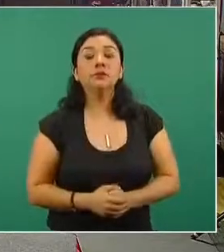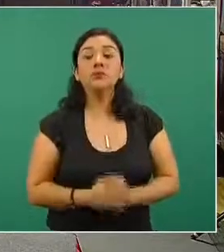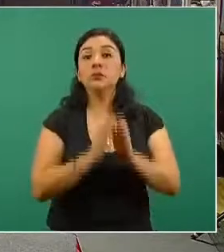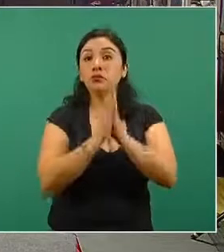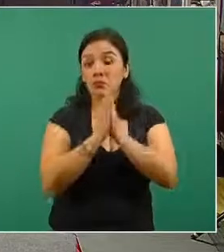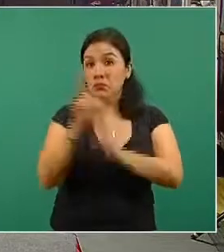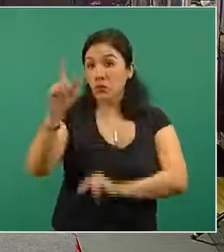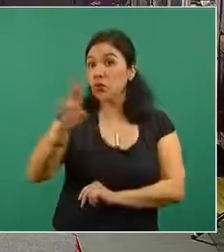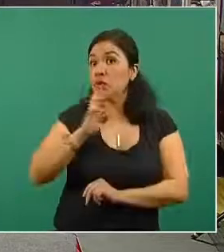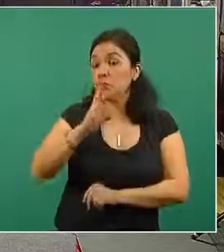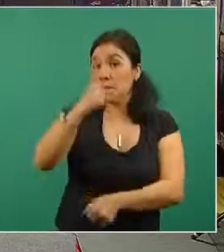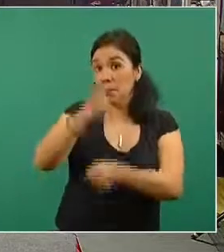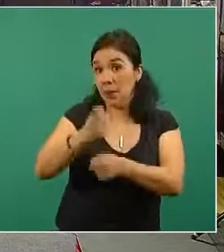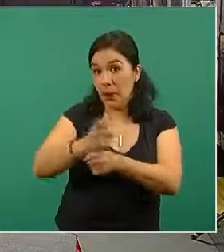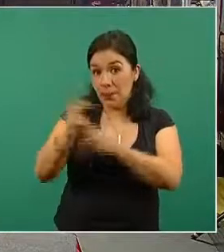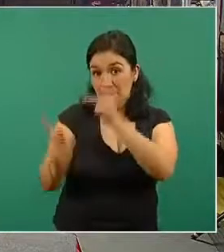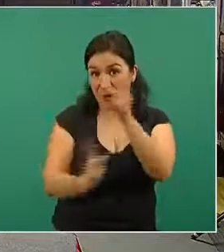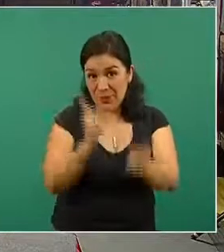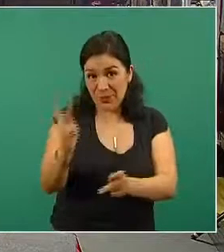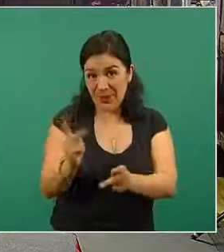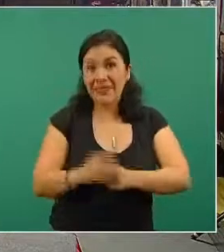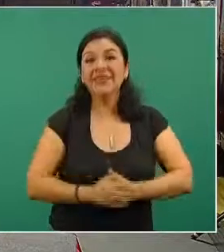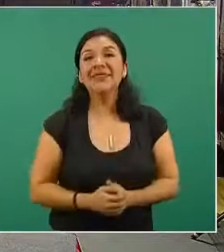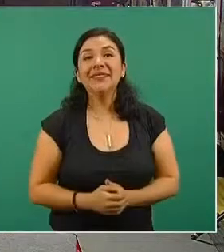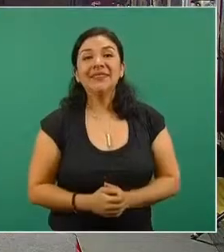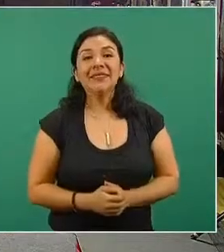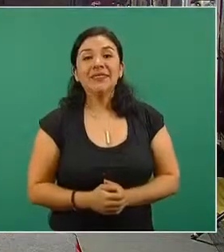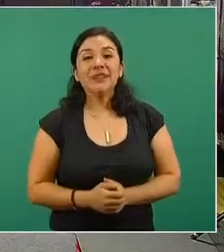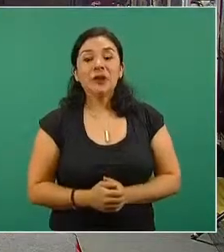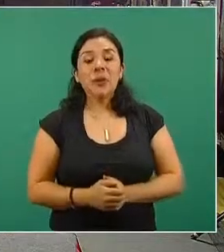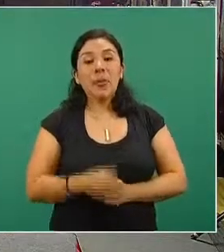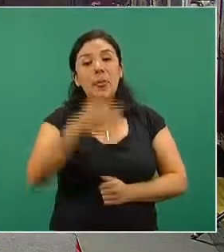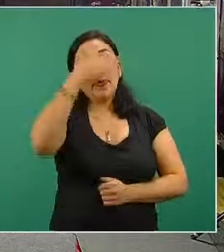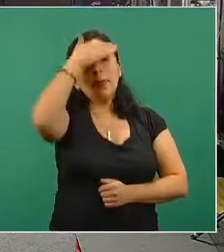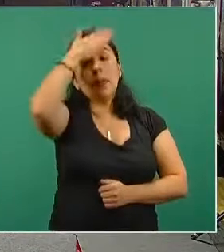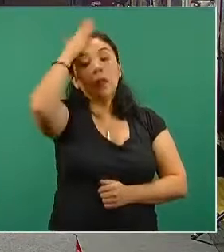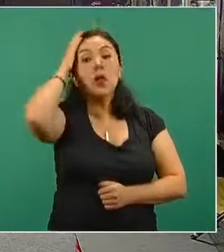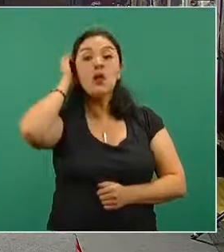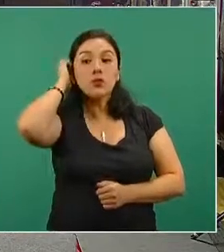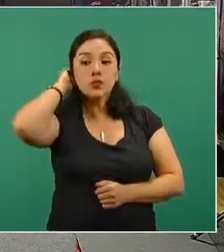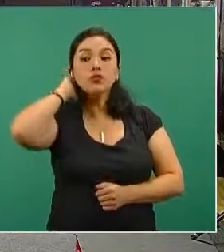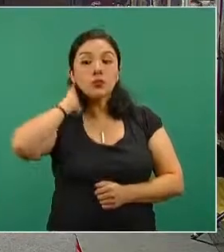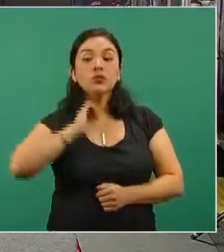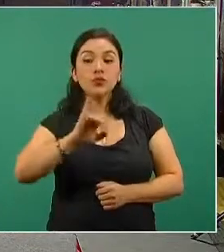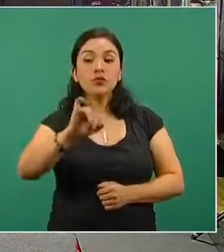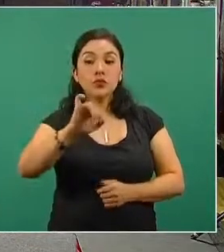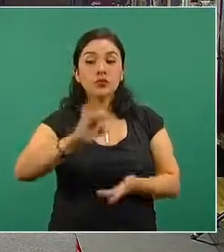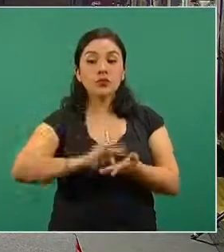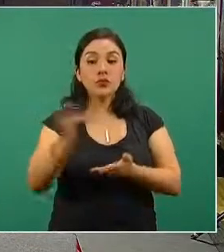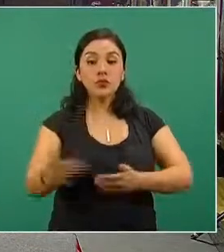dejo la primera pregunta. Bueno. En este caso… Sí, muchas gracias. Contesto